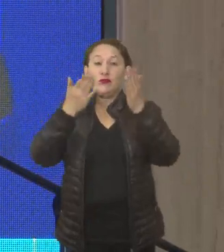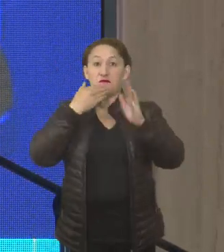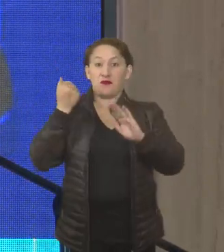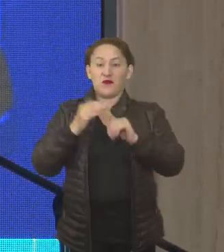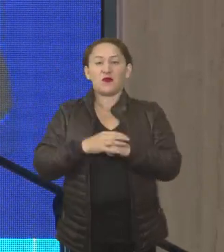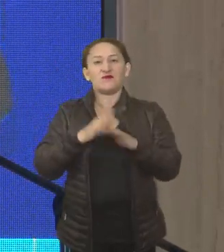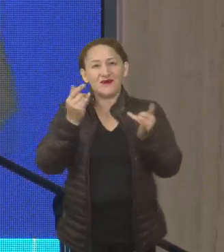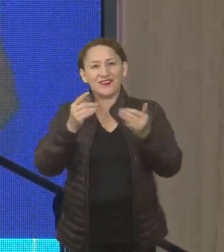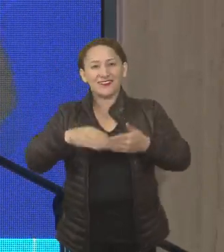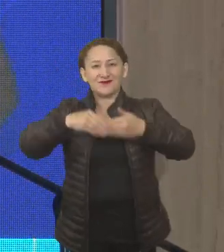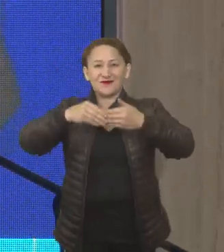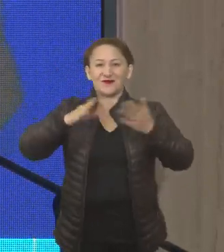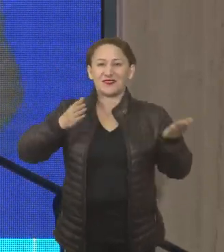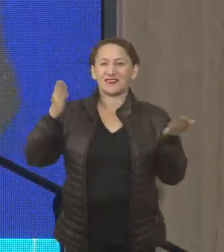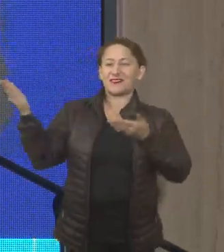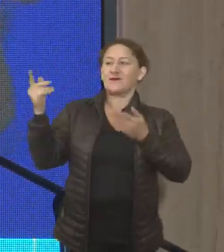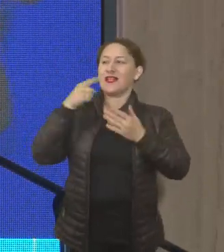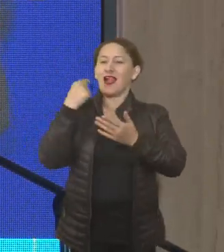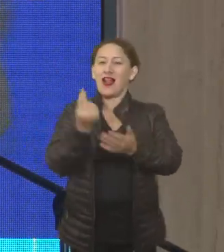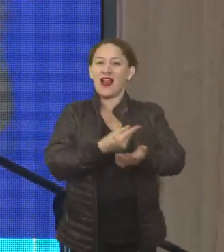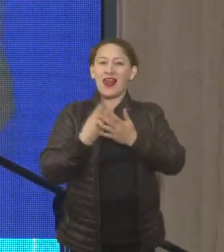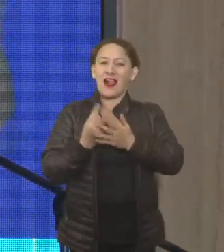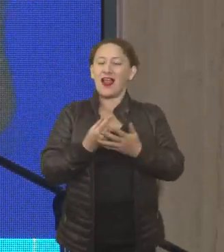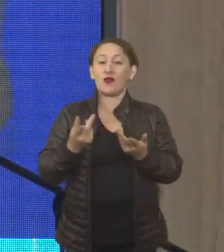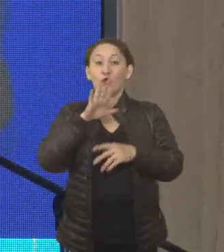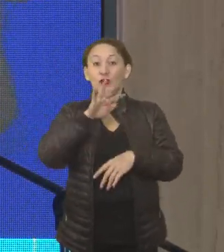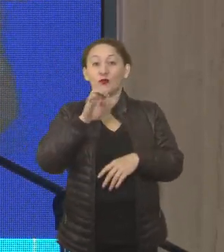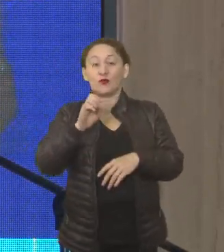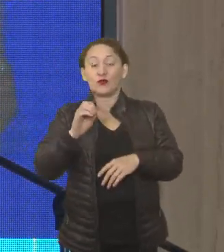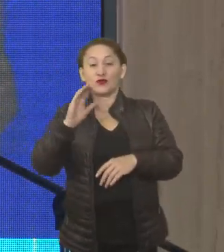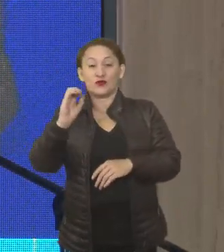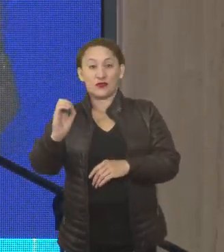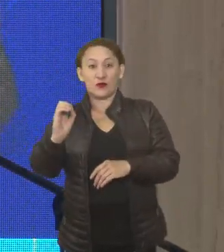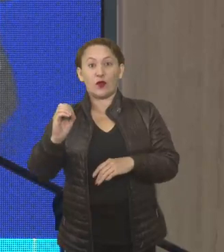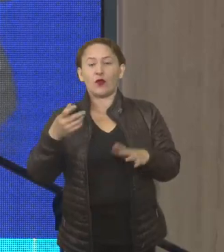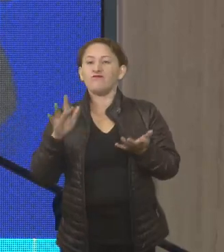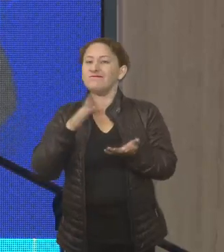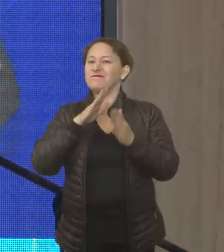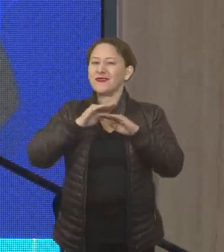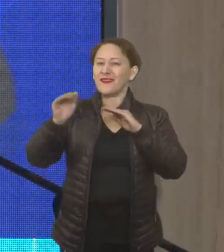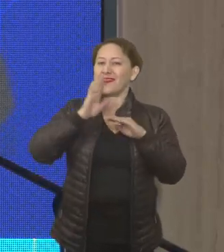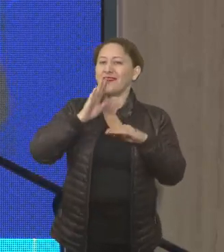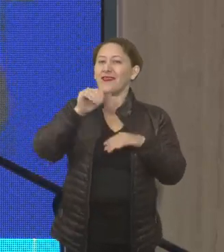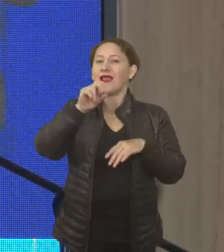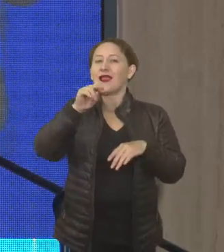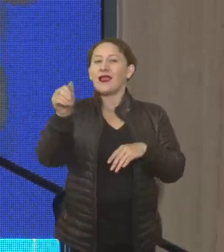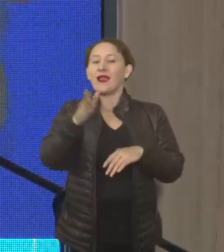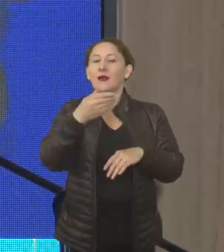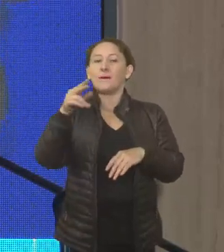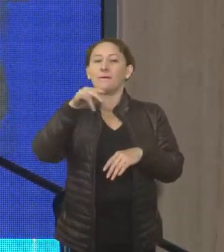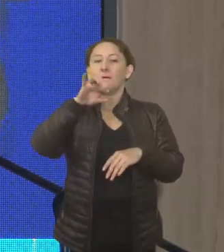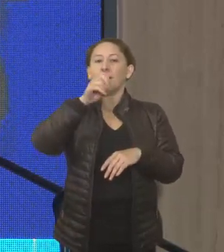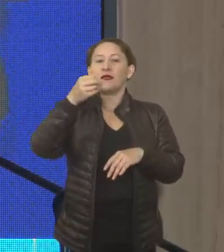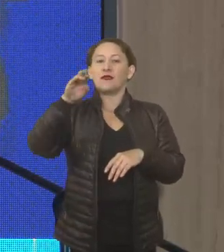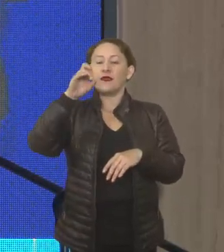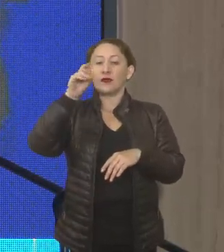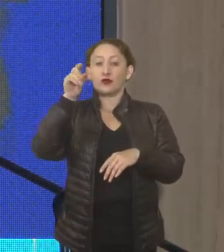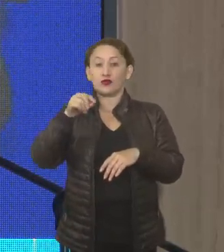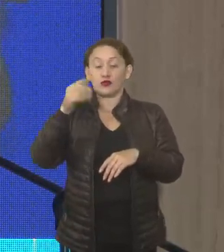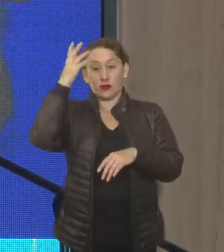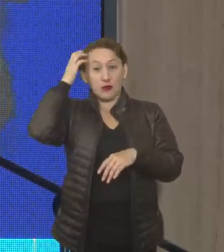continuación, les presentamos el conversatorio Palpitando en 4.0. Tenemos como invitada a Ana Piñeras,